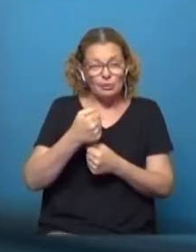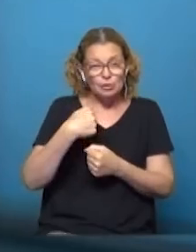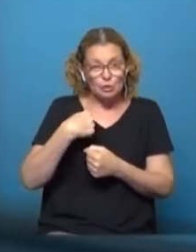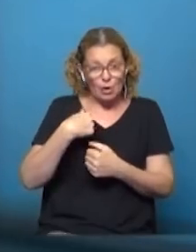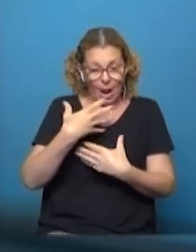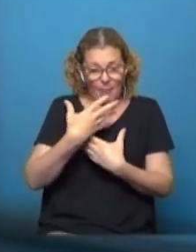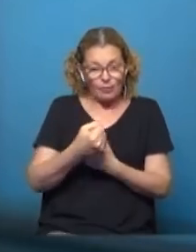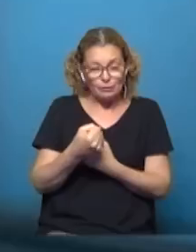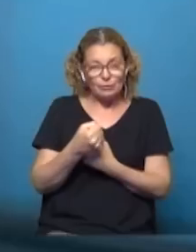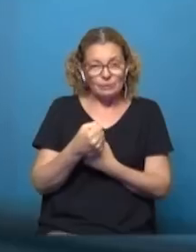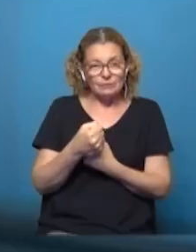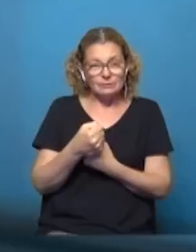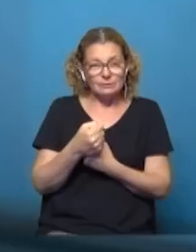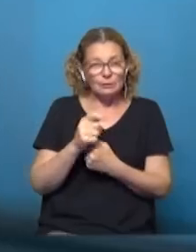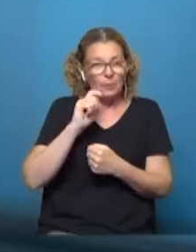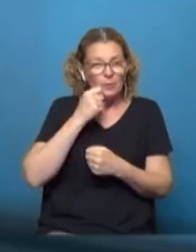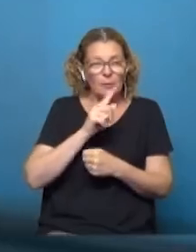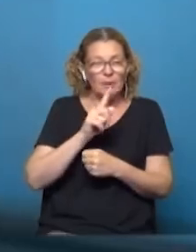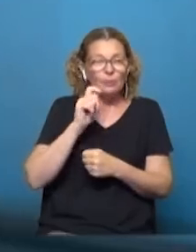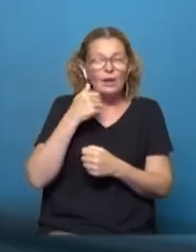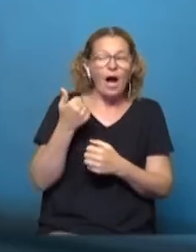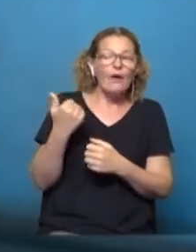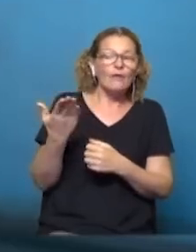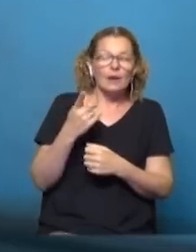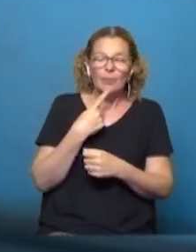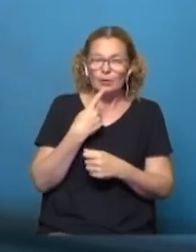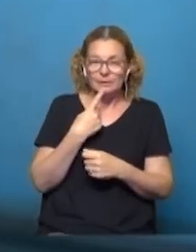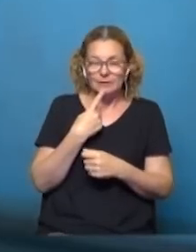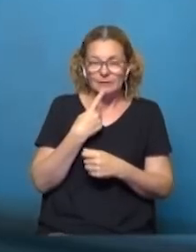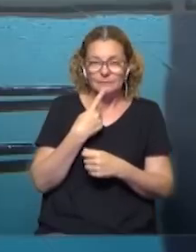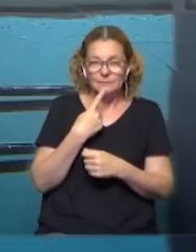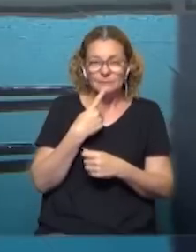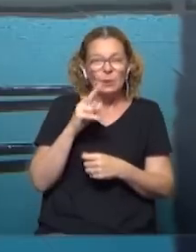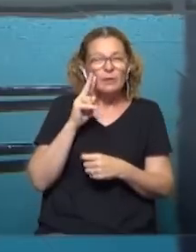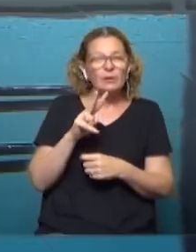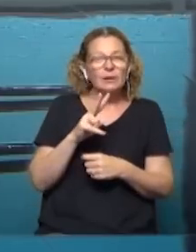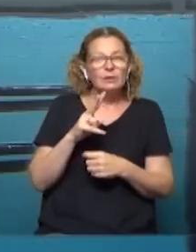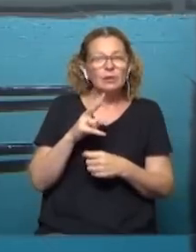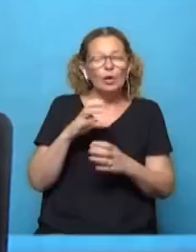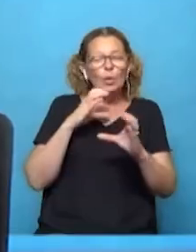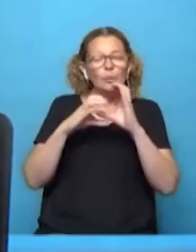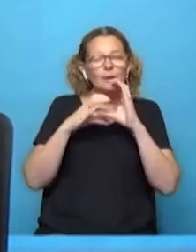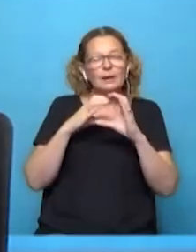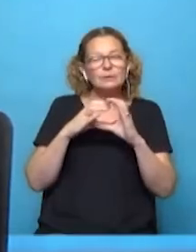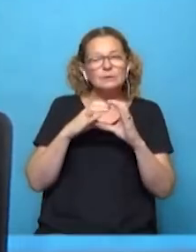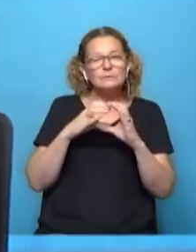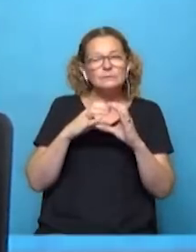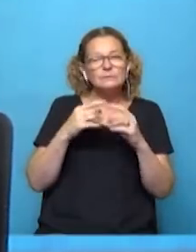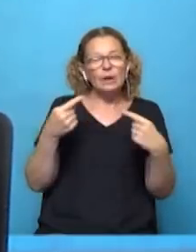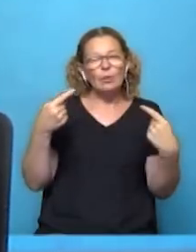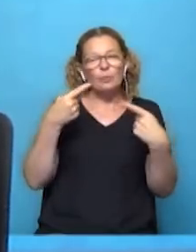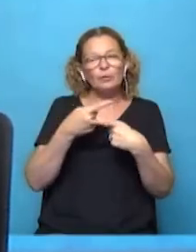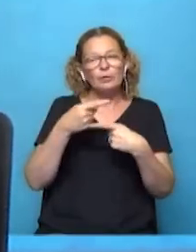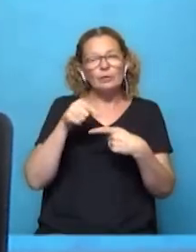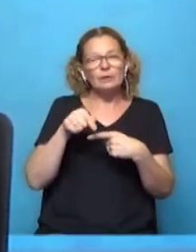militante no me gusta mirar de afuera la política Cómo cómo estás viendo la comunicación de la oposición